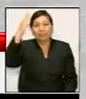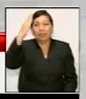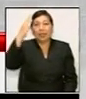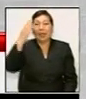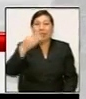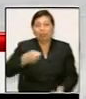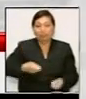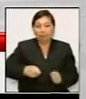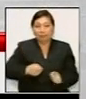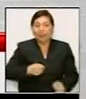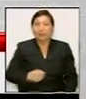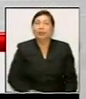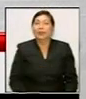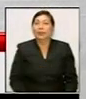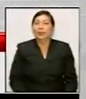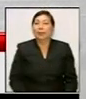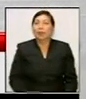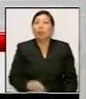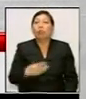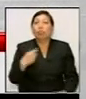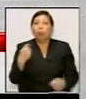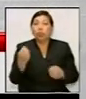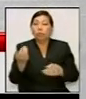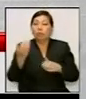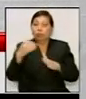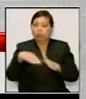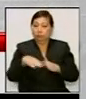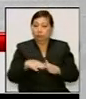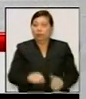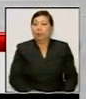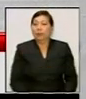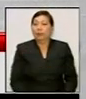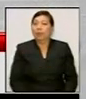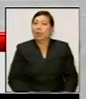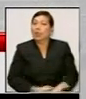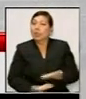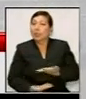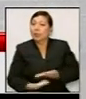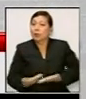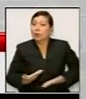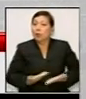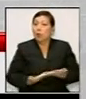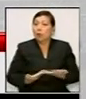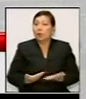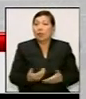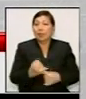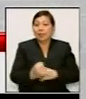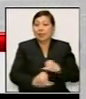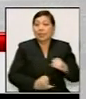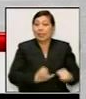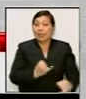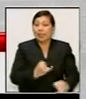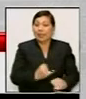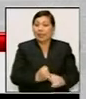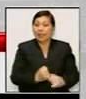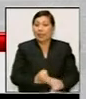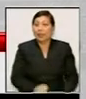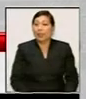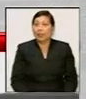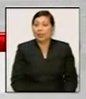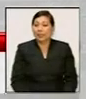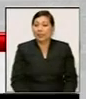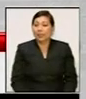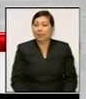y ministro de Industria, Turismo, Integración y Negociaciones Comerciales Internacionales durante el gobierno